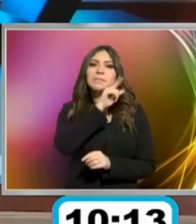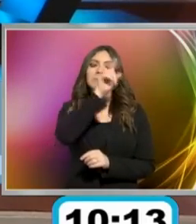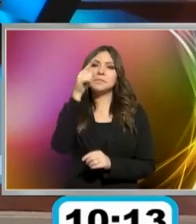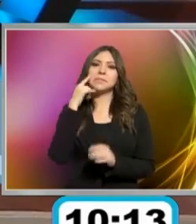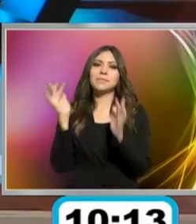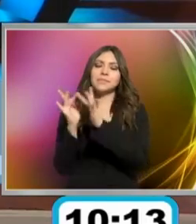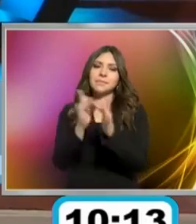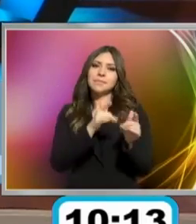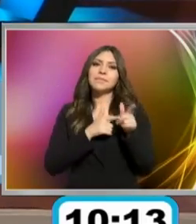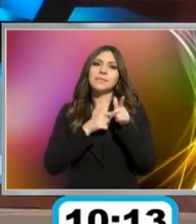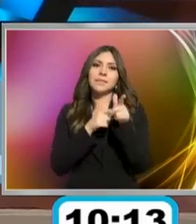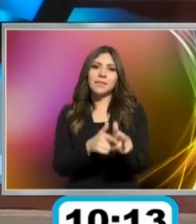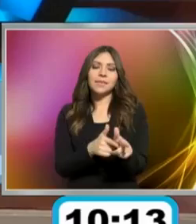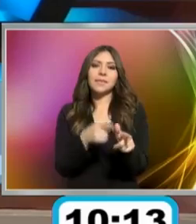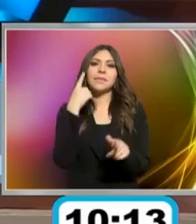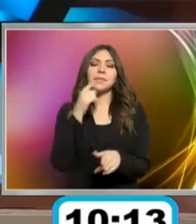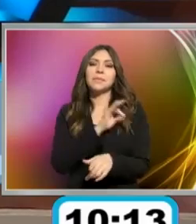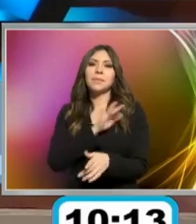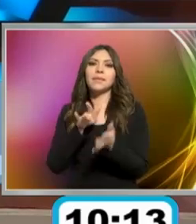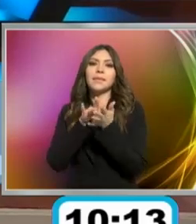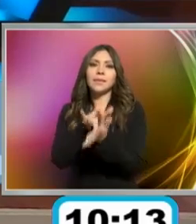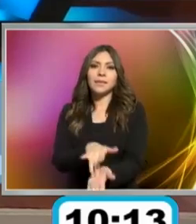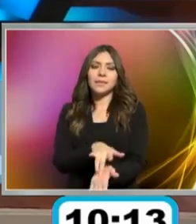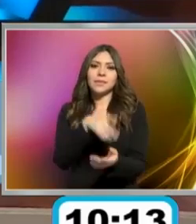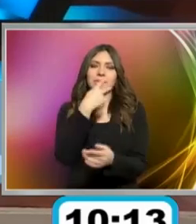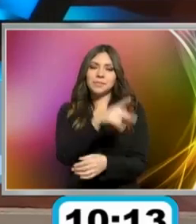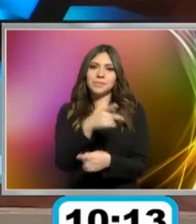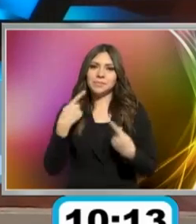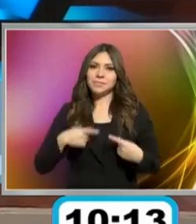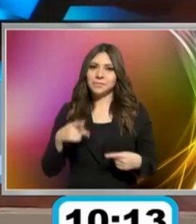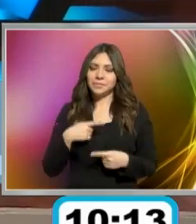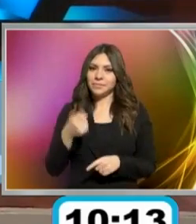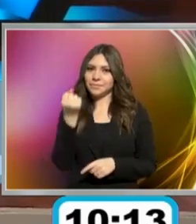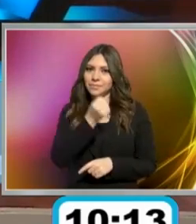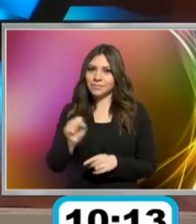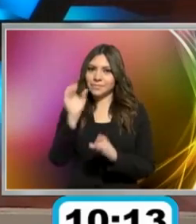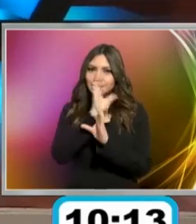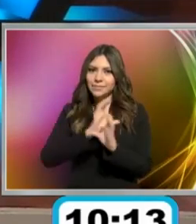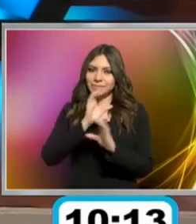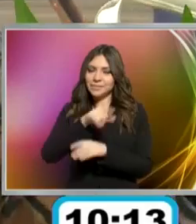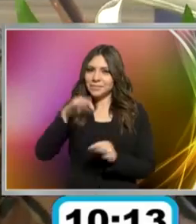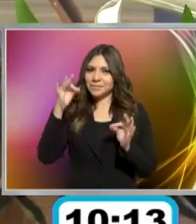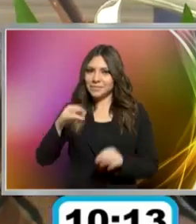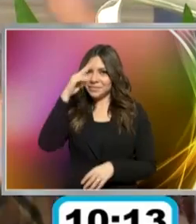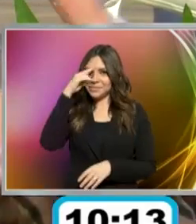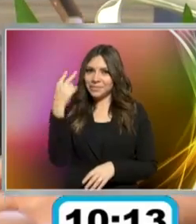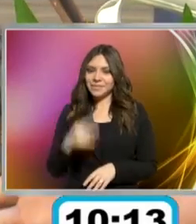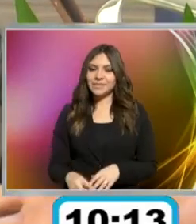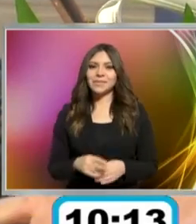y claro, y seguir tus pasos y apoyar a este gran artista que orgullosamente mexicano.